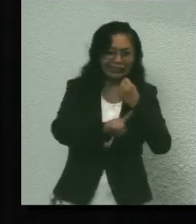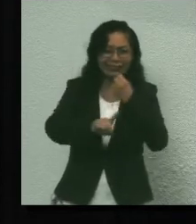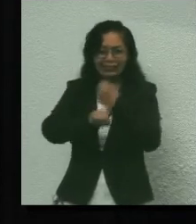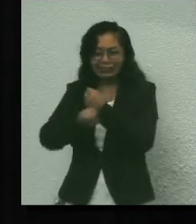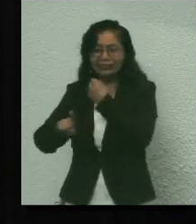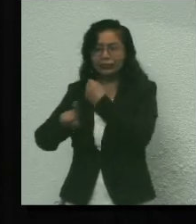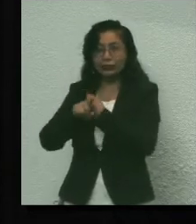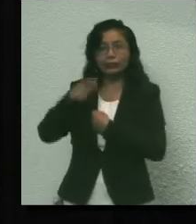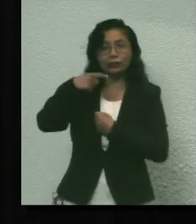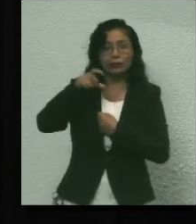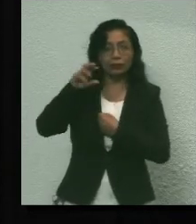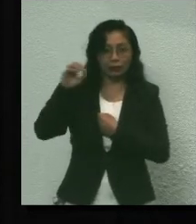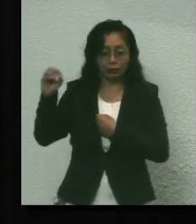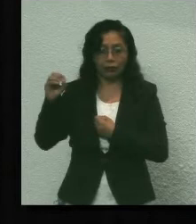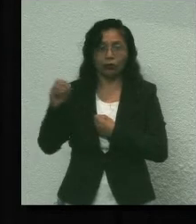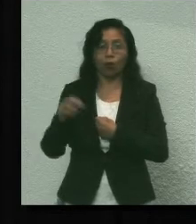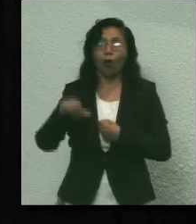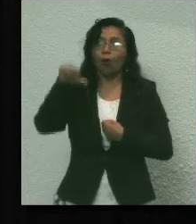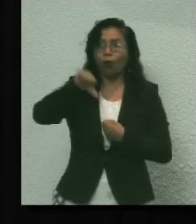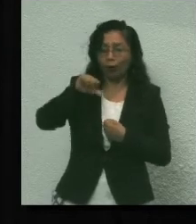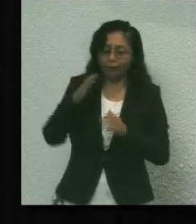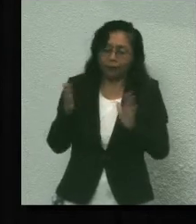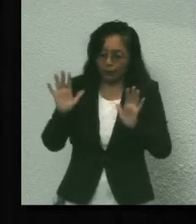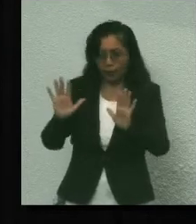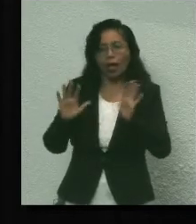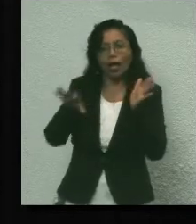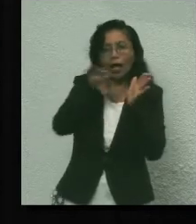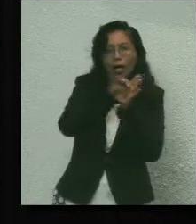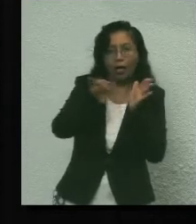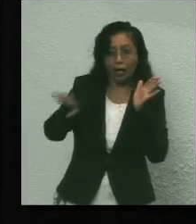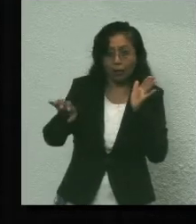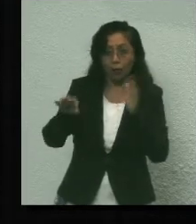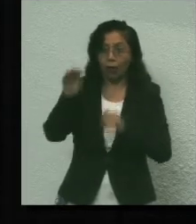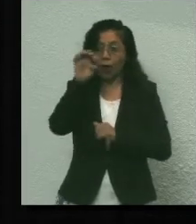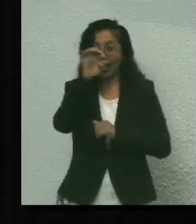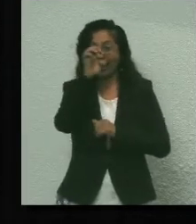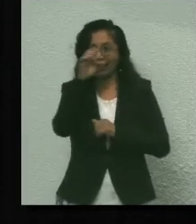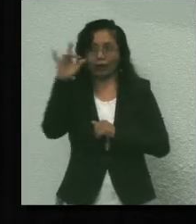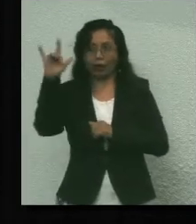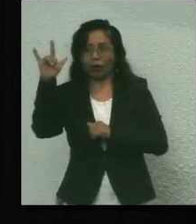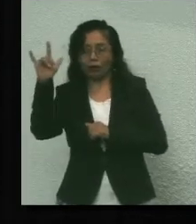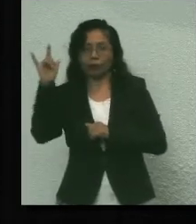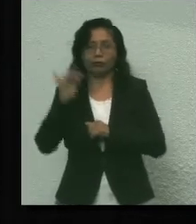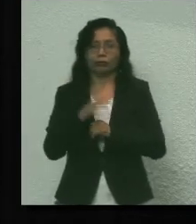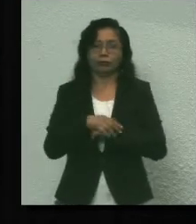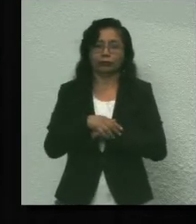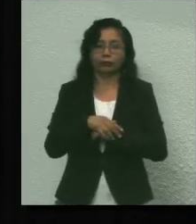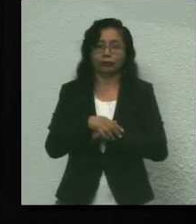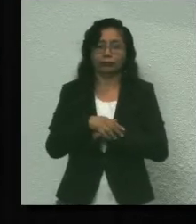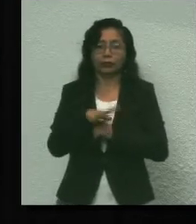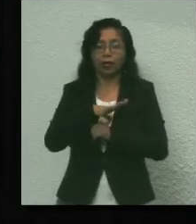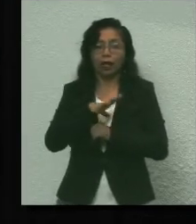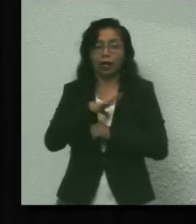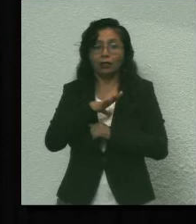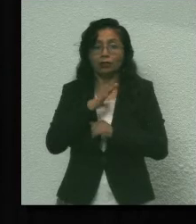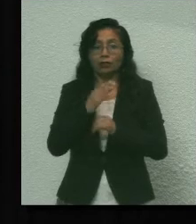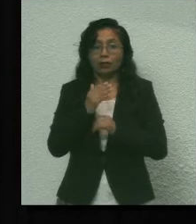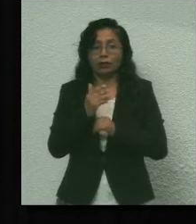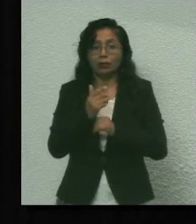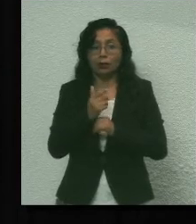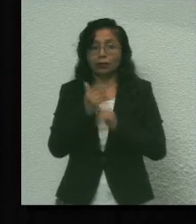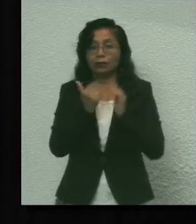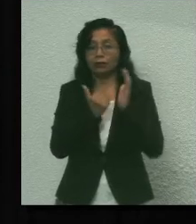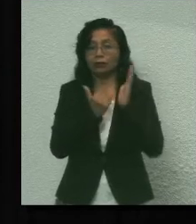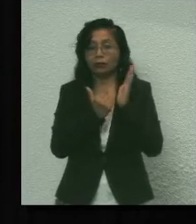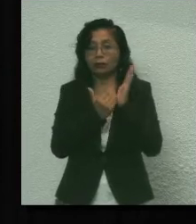quintana roo hoy tenemos por ejemplo que de enero a julio de este año hay un incremento en las cifras